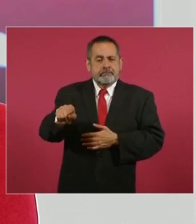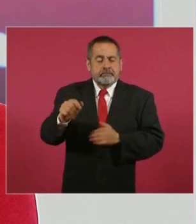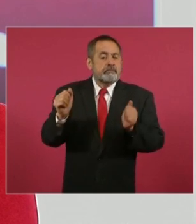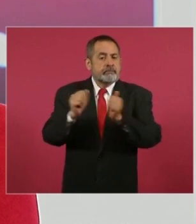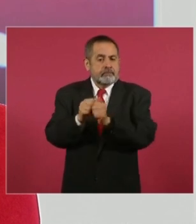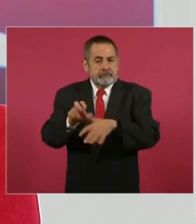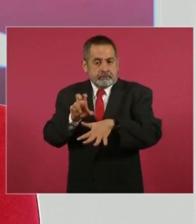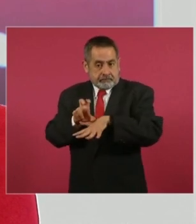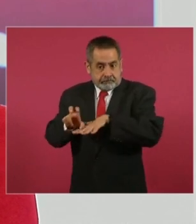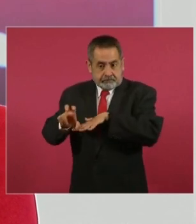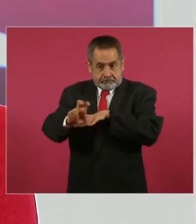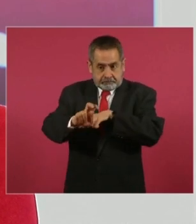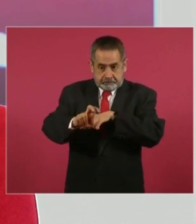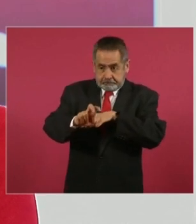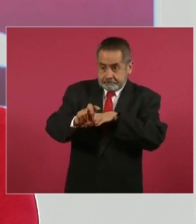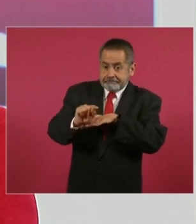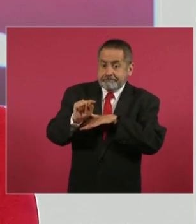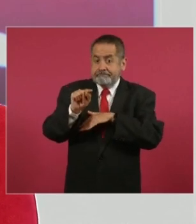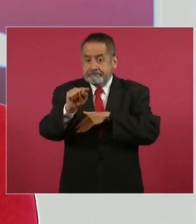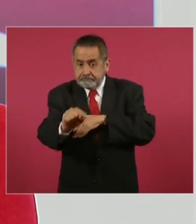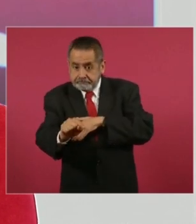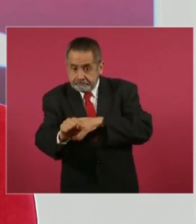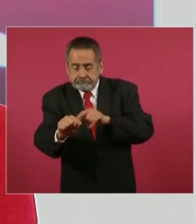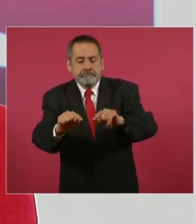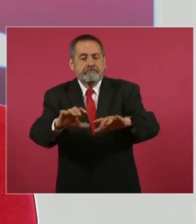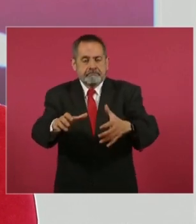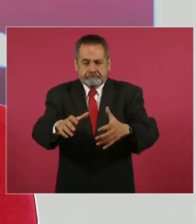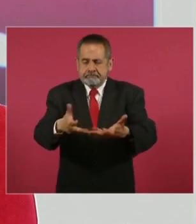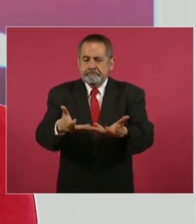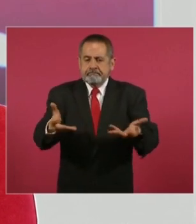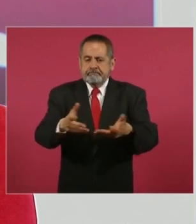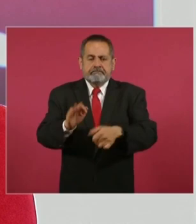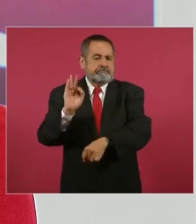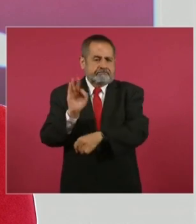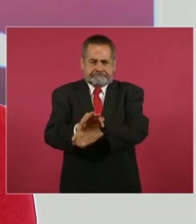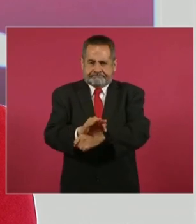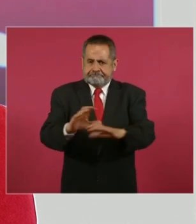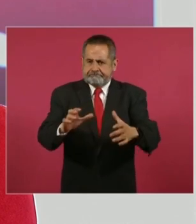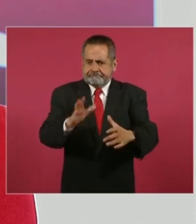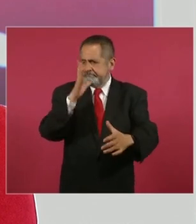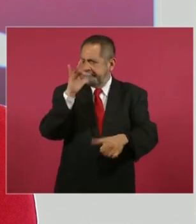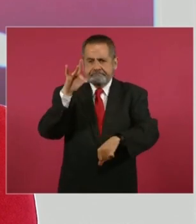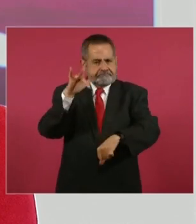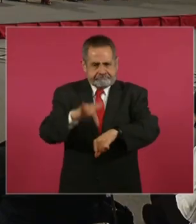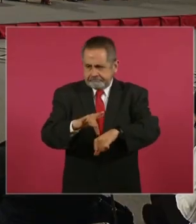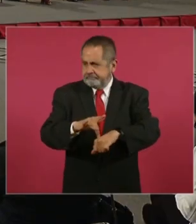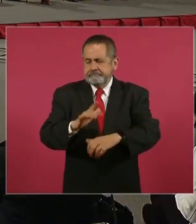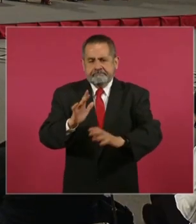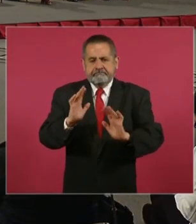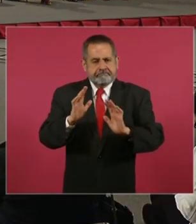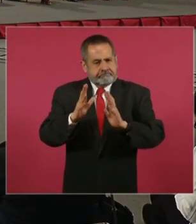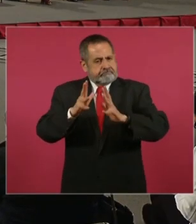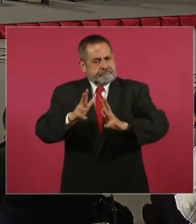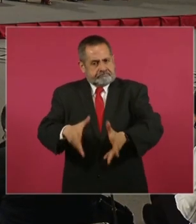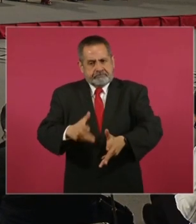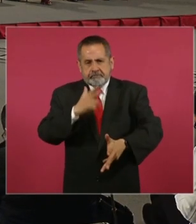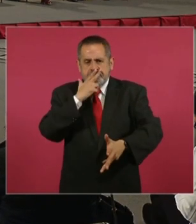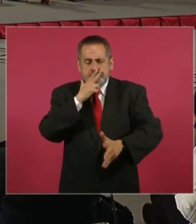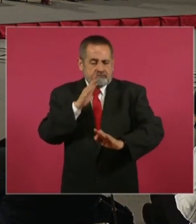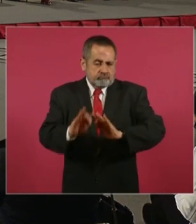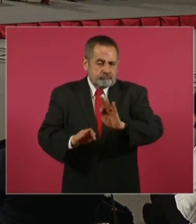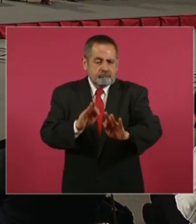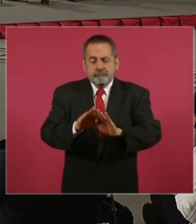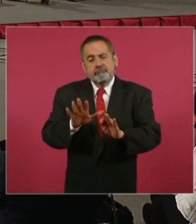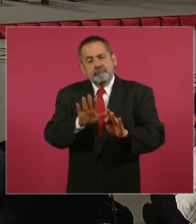Tren Maya, donde se ha logrado cuidar y tener conservación en estos 5 estados de la República del